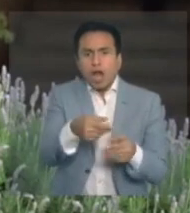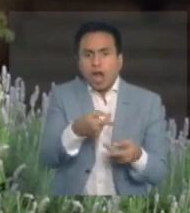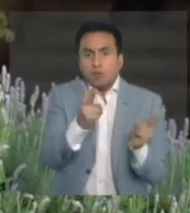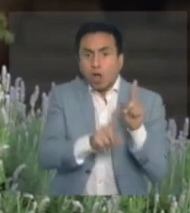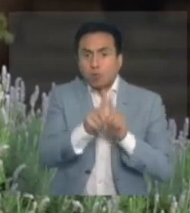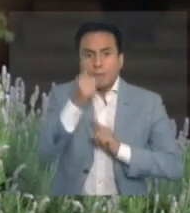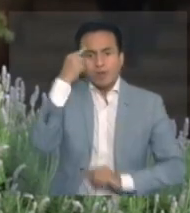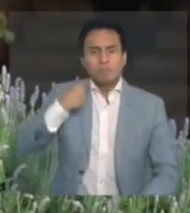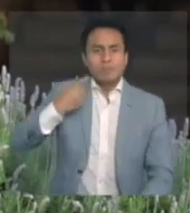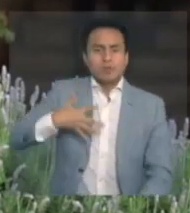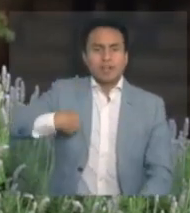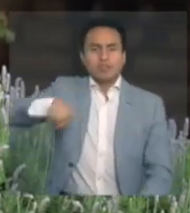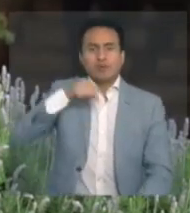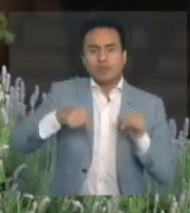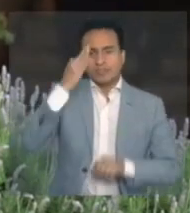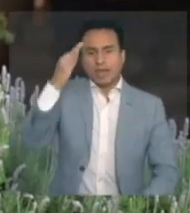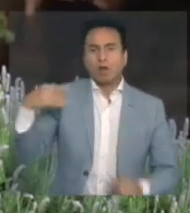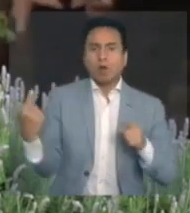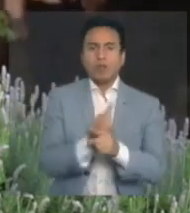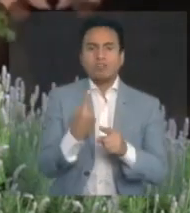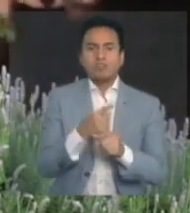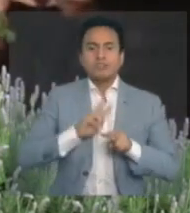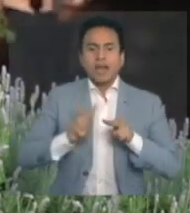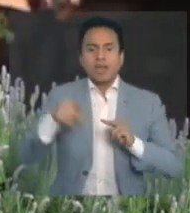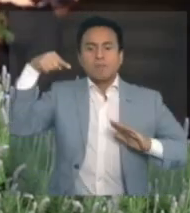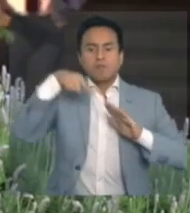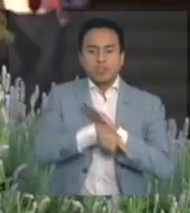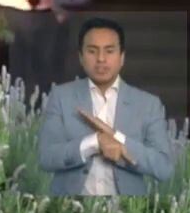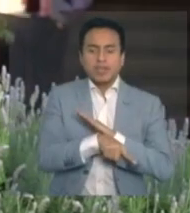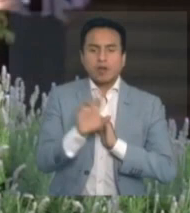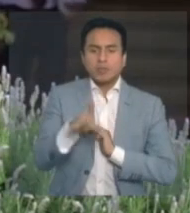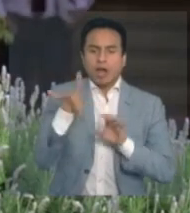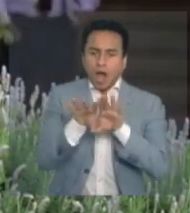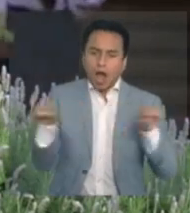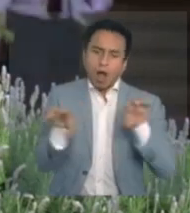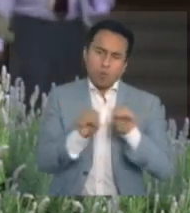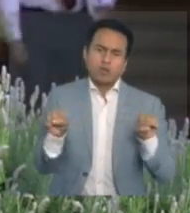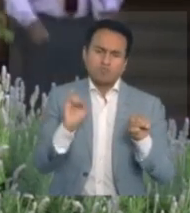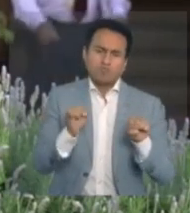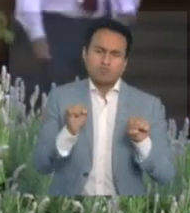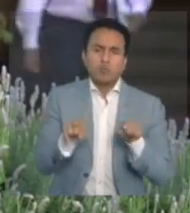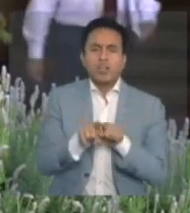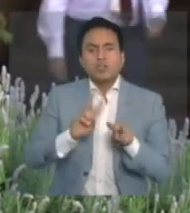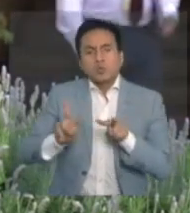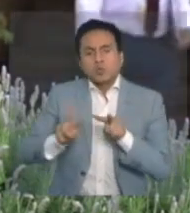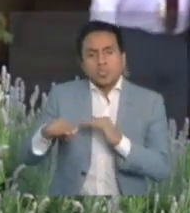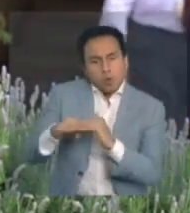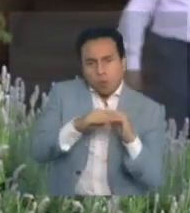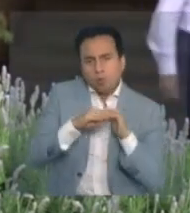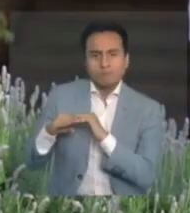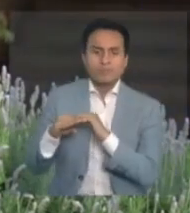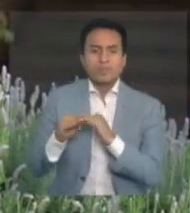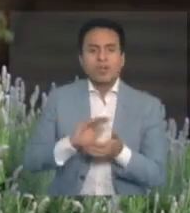pero lo más importante para nosotros es que el día de hoy esa conversación se produzca, se profundice y encontremos acuerdos, ¿ya?, y soluciones en común. Porque